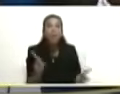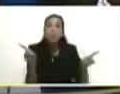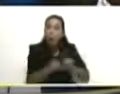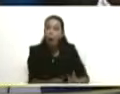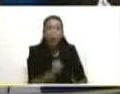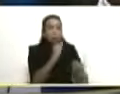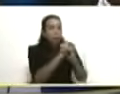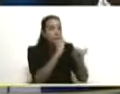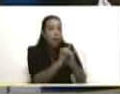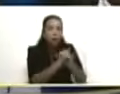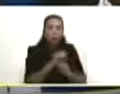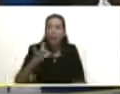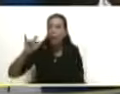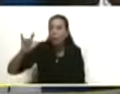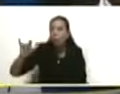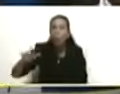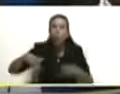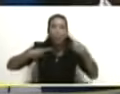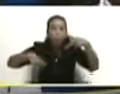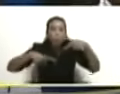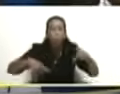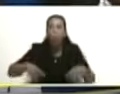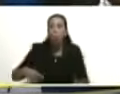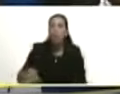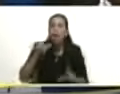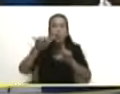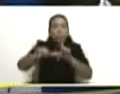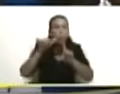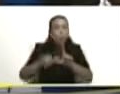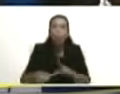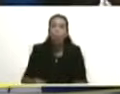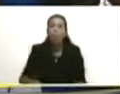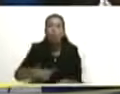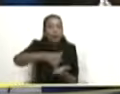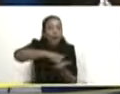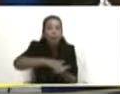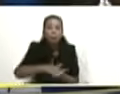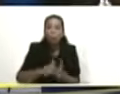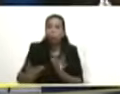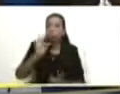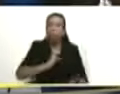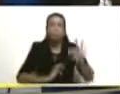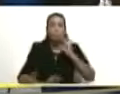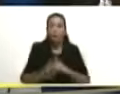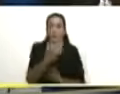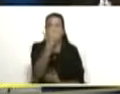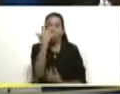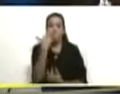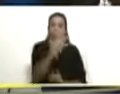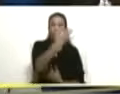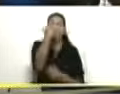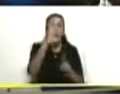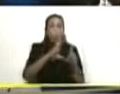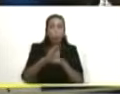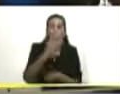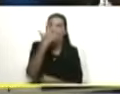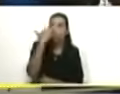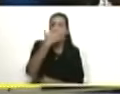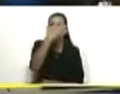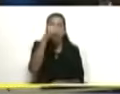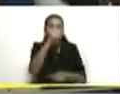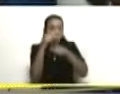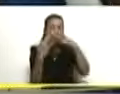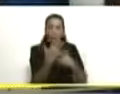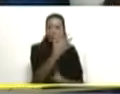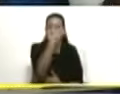sociales, manejadas de manera inescrupulosa, contagian con la cultura de las